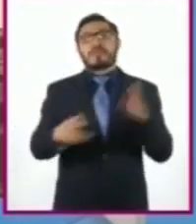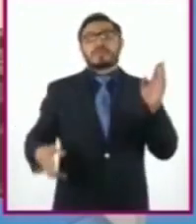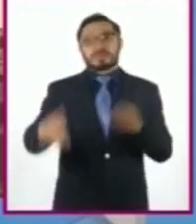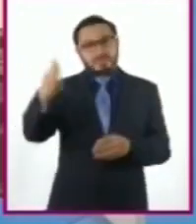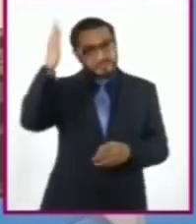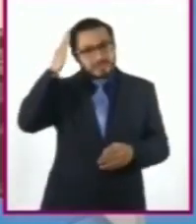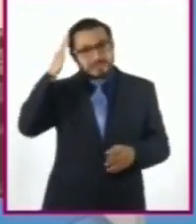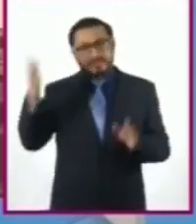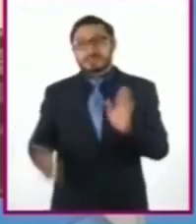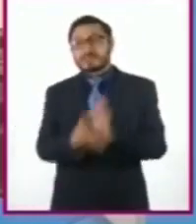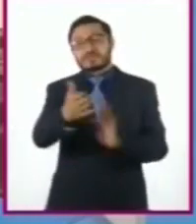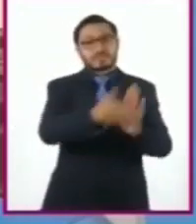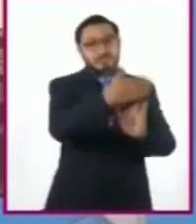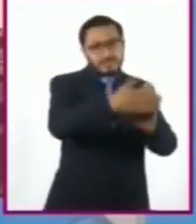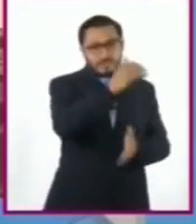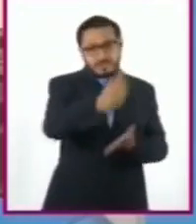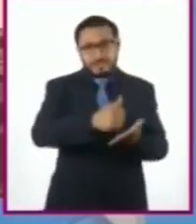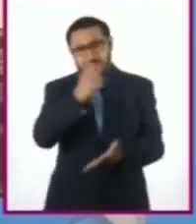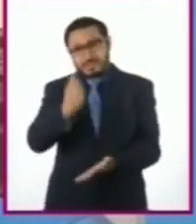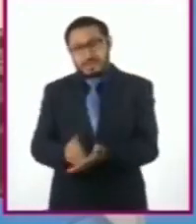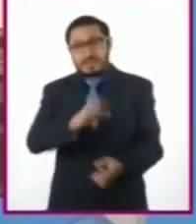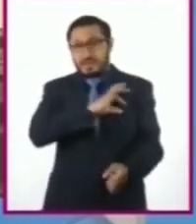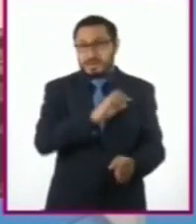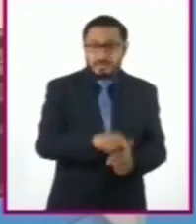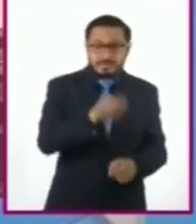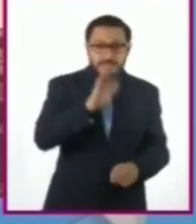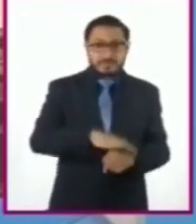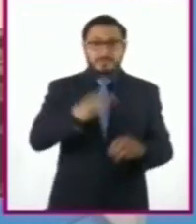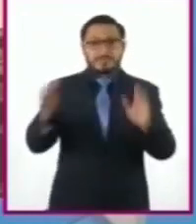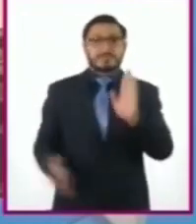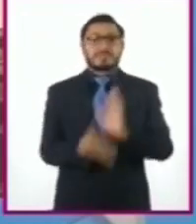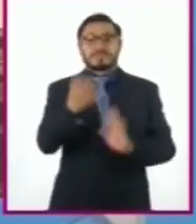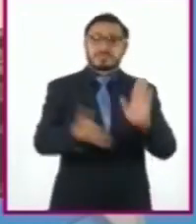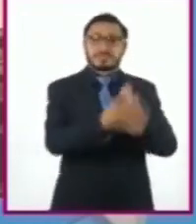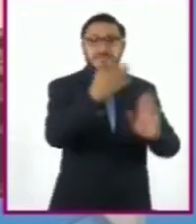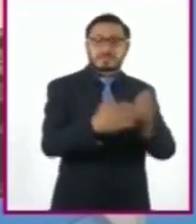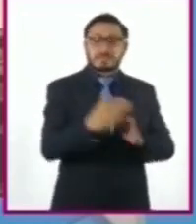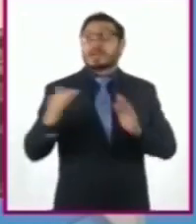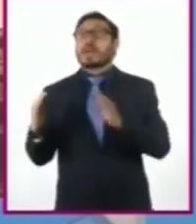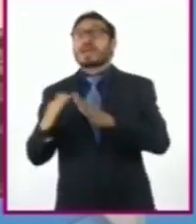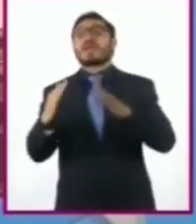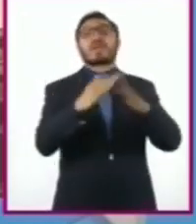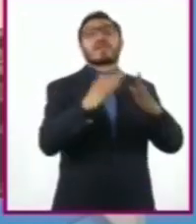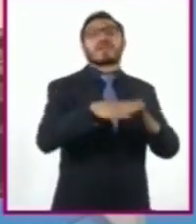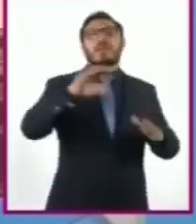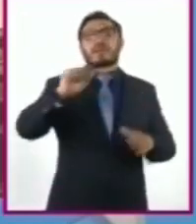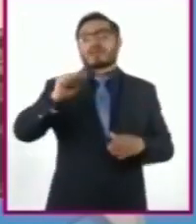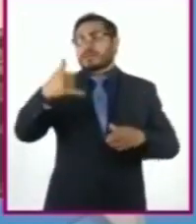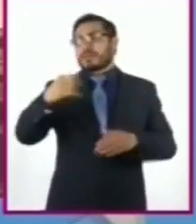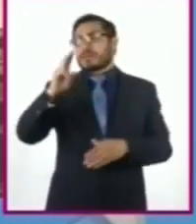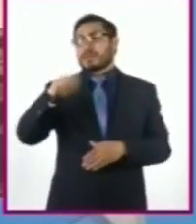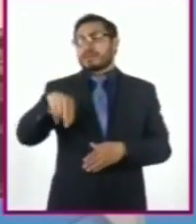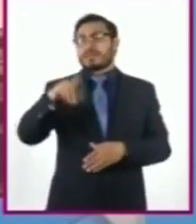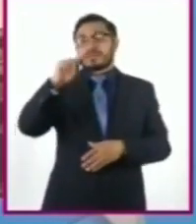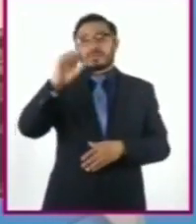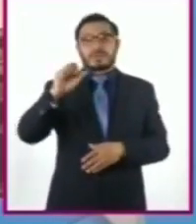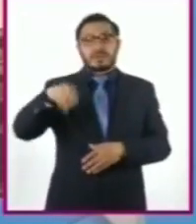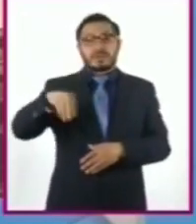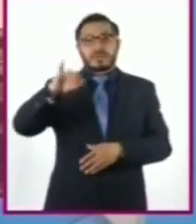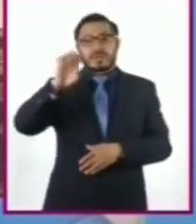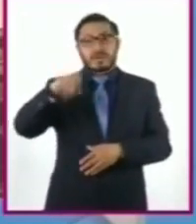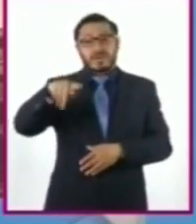ciudad, especialmente en la construcción de las casas del ayuntamiento. El 14 de enero